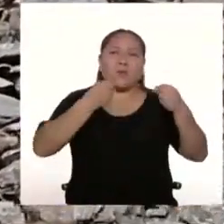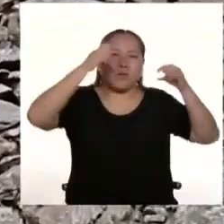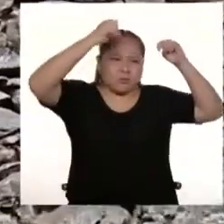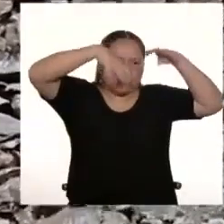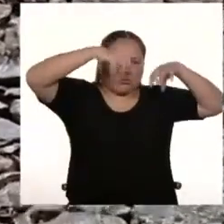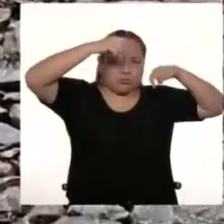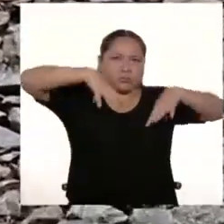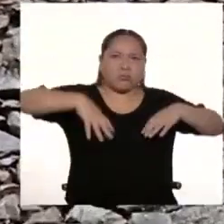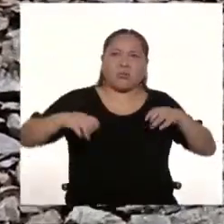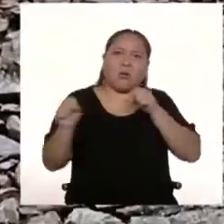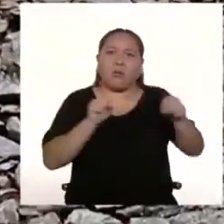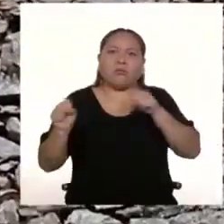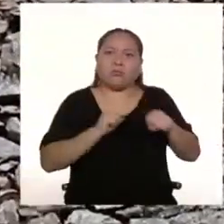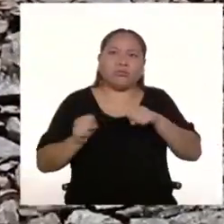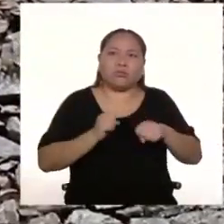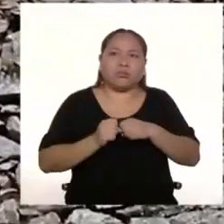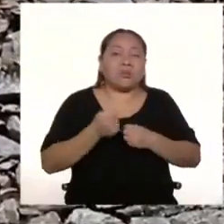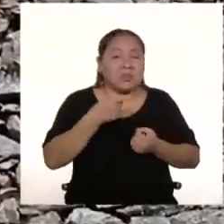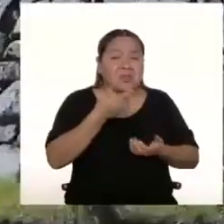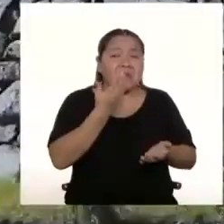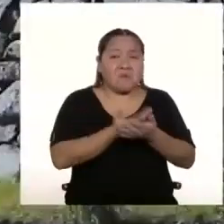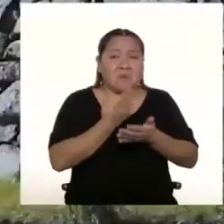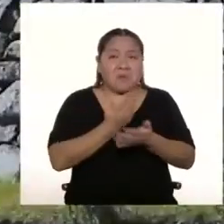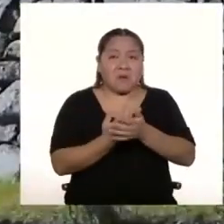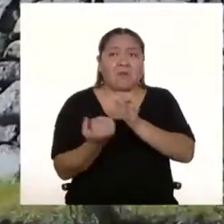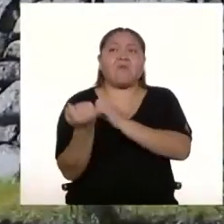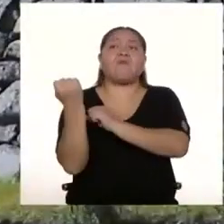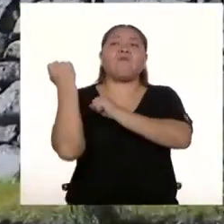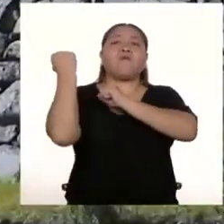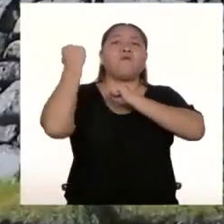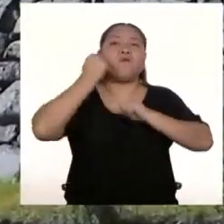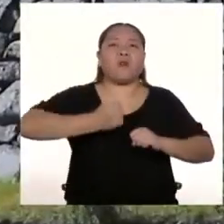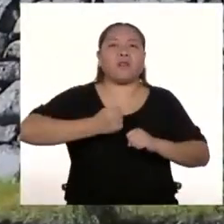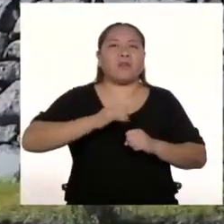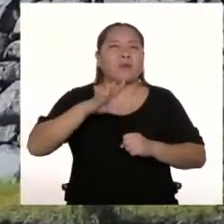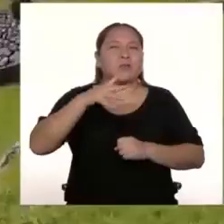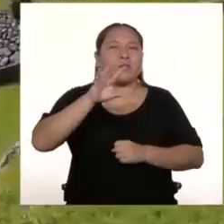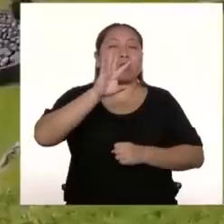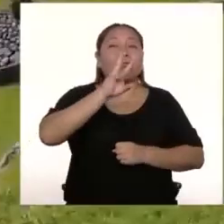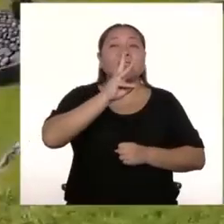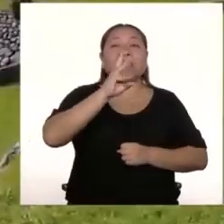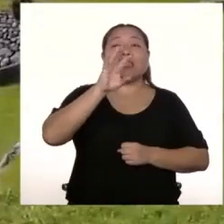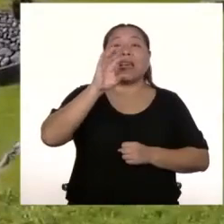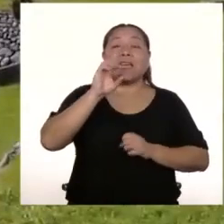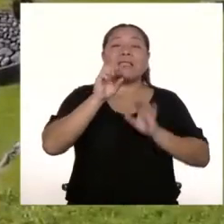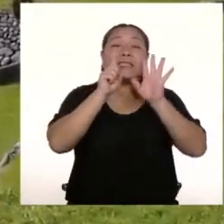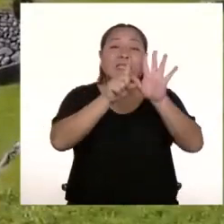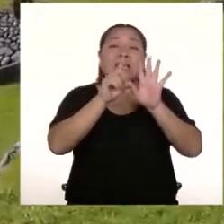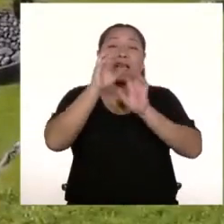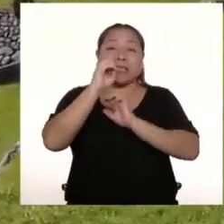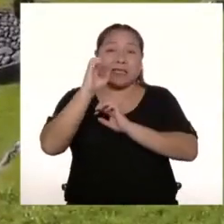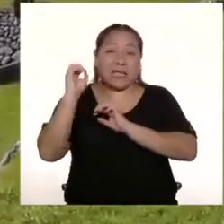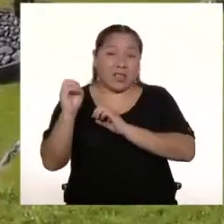terremotos, una fortaleza que ha probado su solidez a lo largo de casi 600 años.